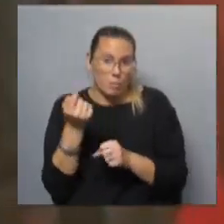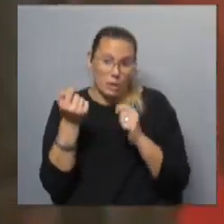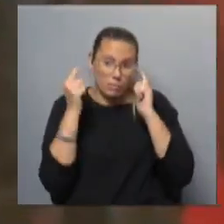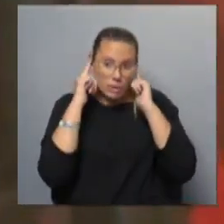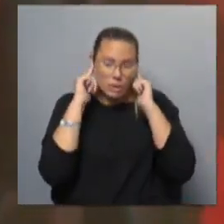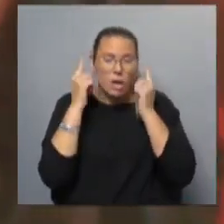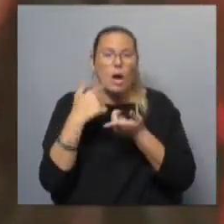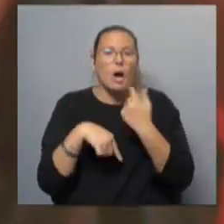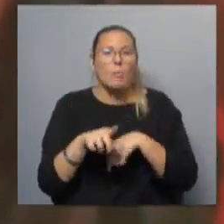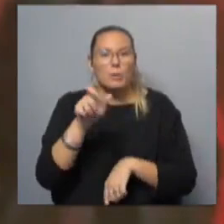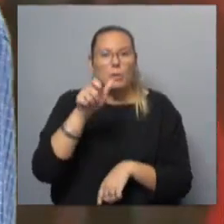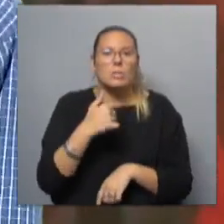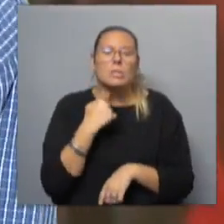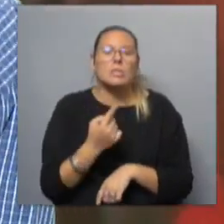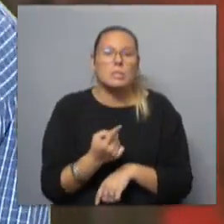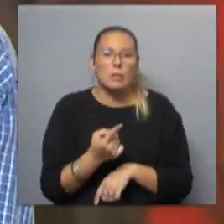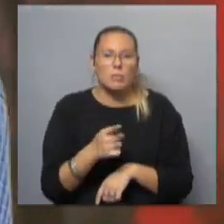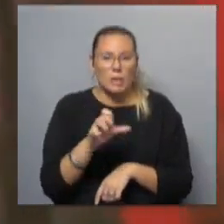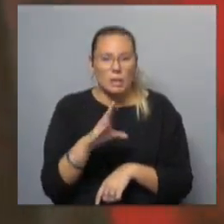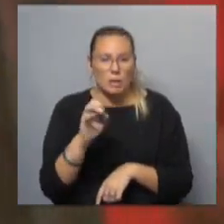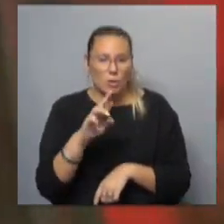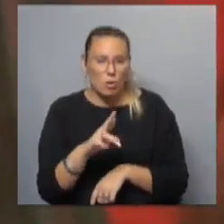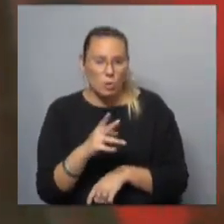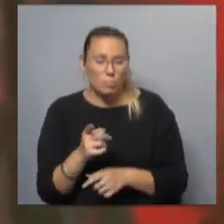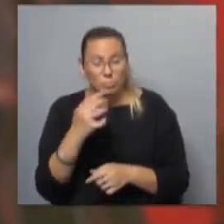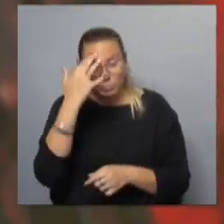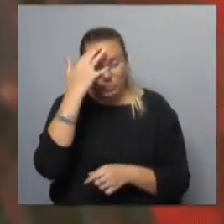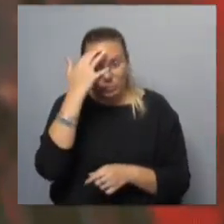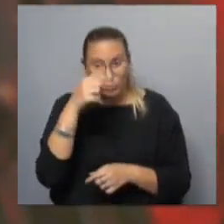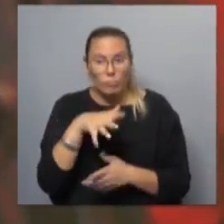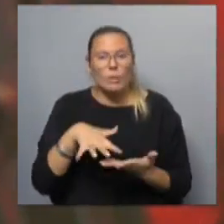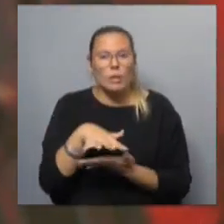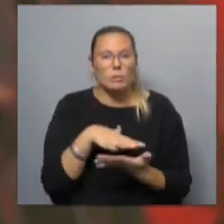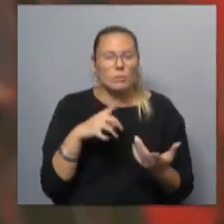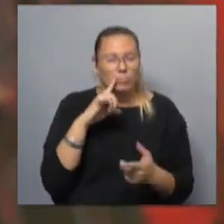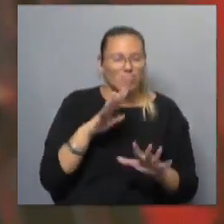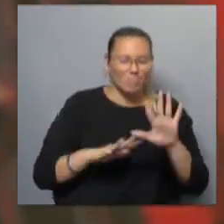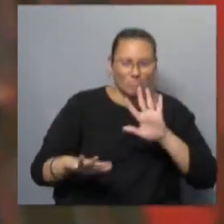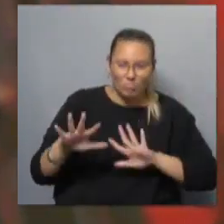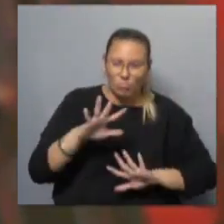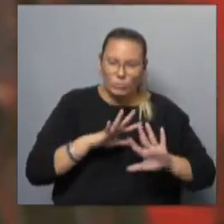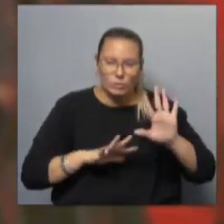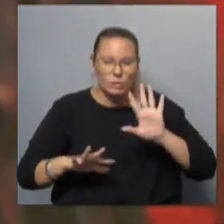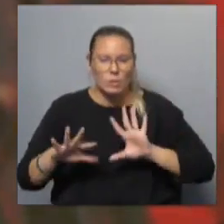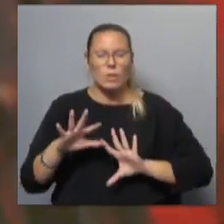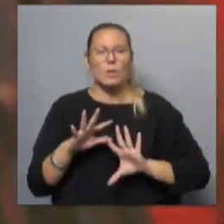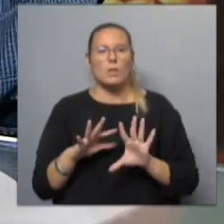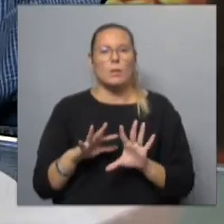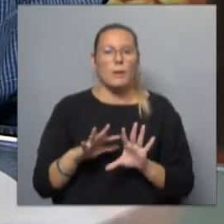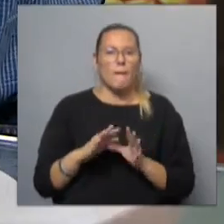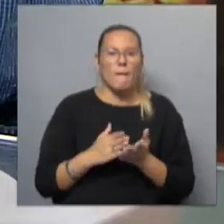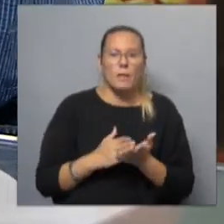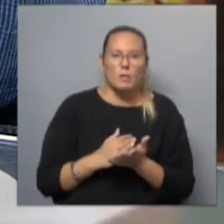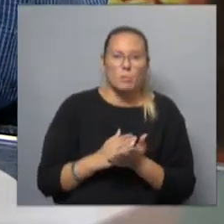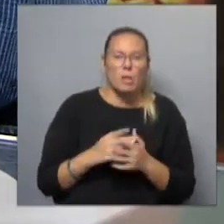digamos, pero eso le servía a Lecor mientras estaba de su lado. Y allí hay un episodio muy confuso que digamos, siempre ha